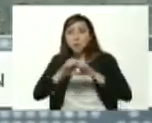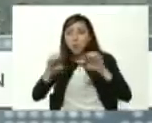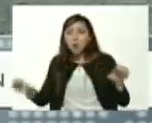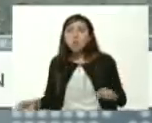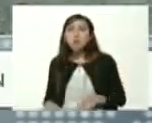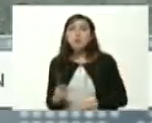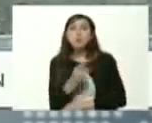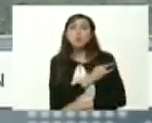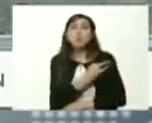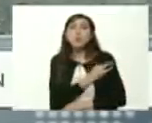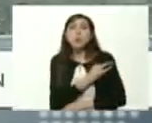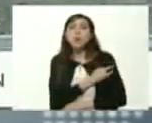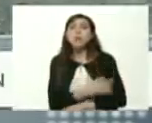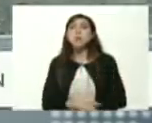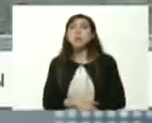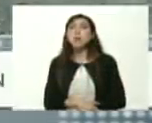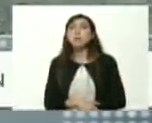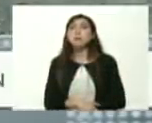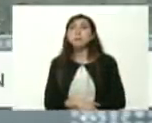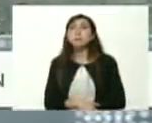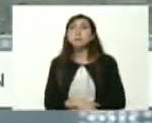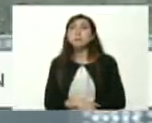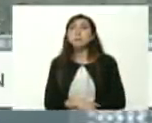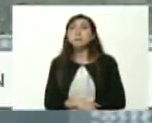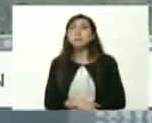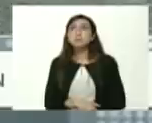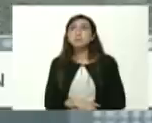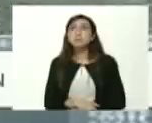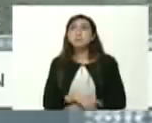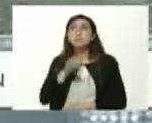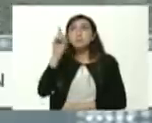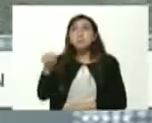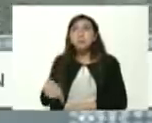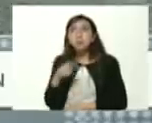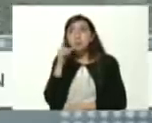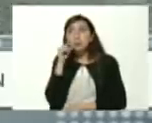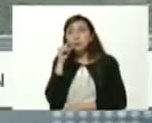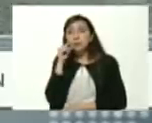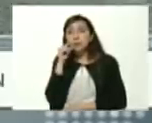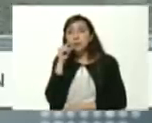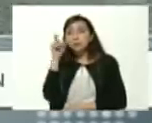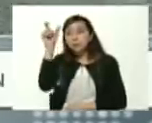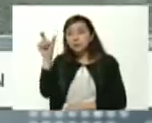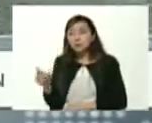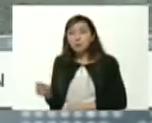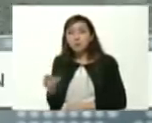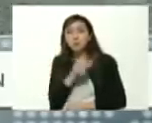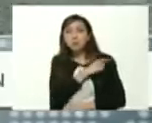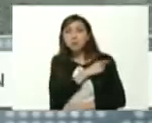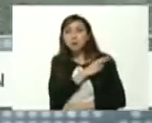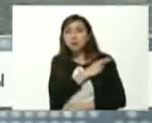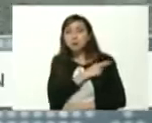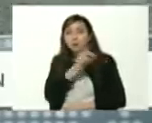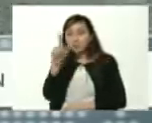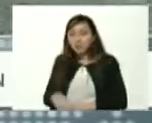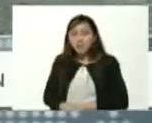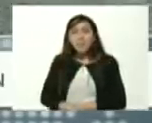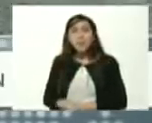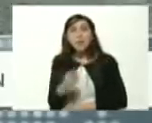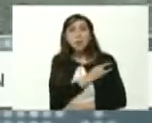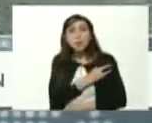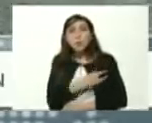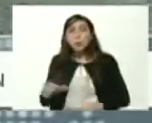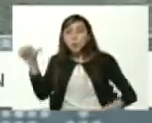Juogreidín Cerero rectora de la Universidad Nacional Experimental